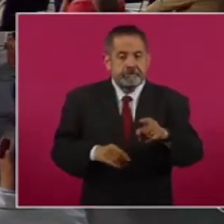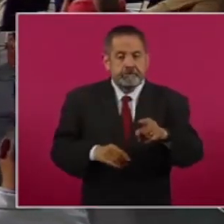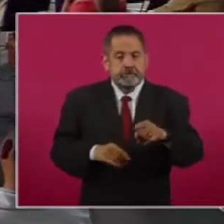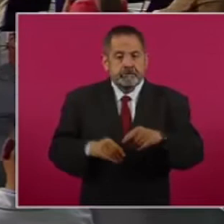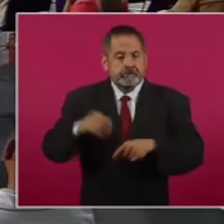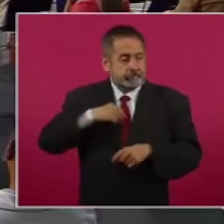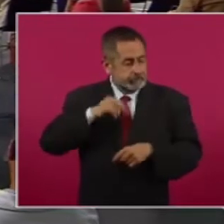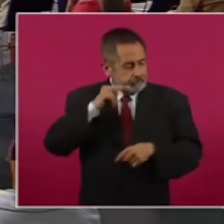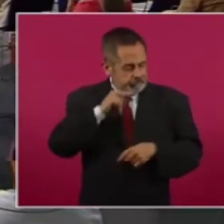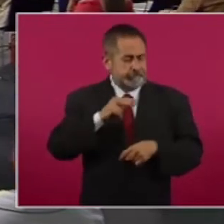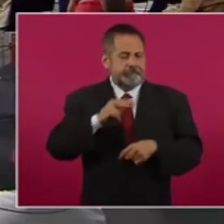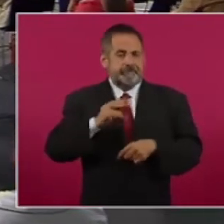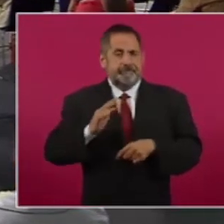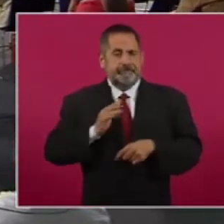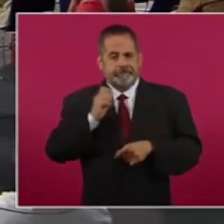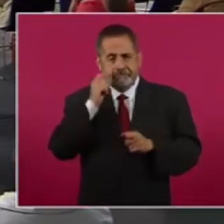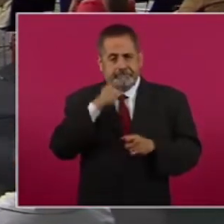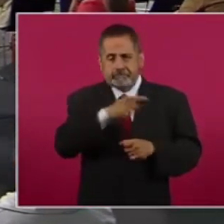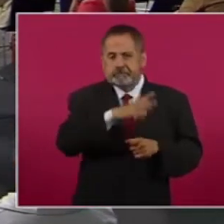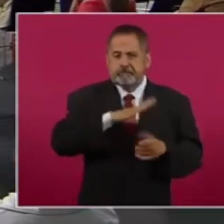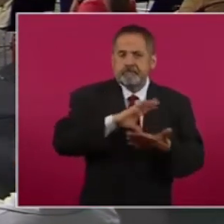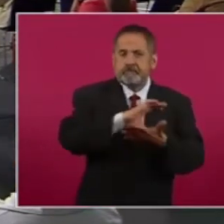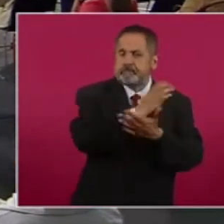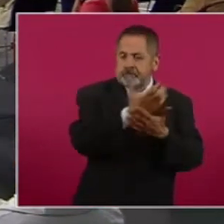había un contrato